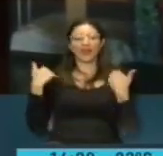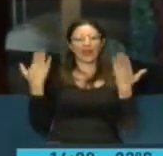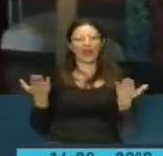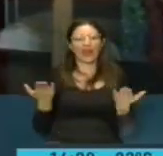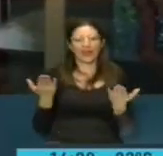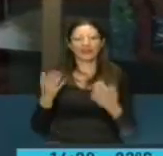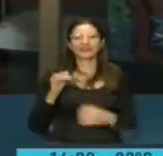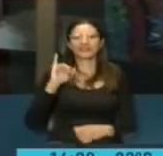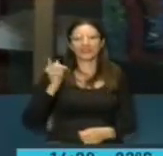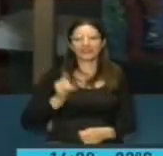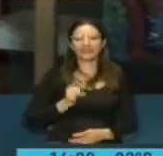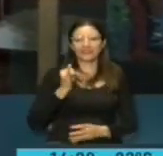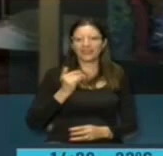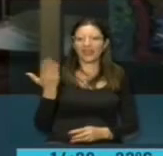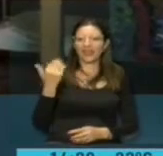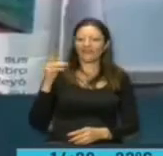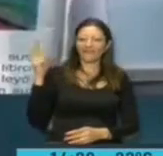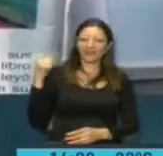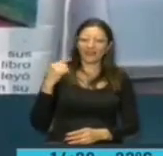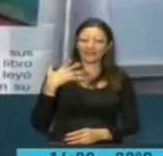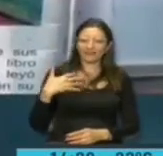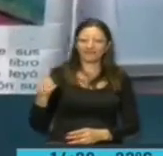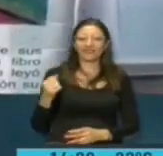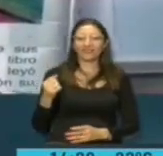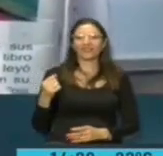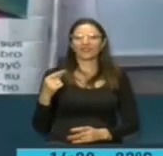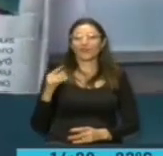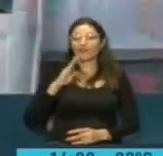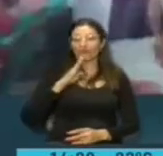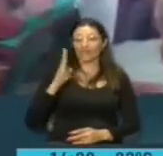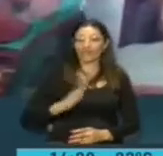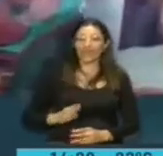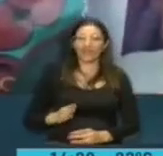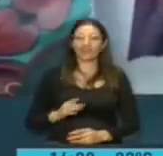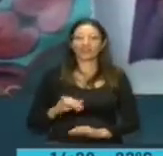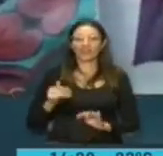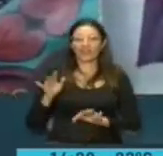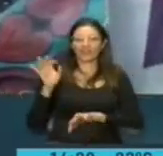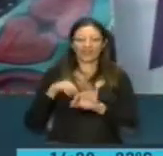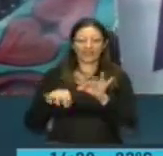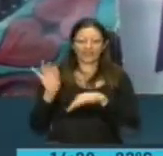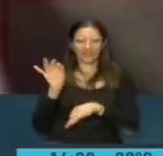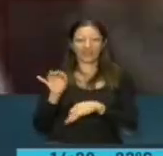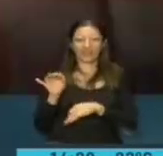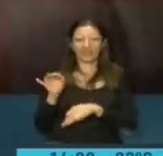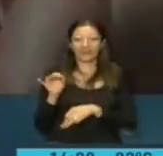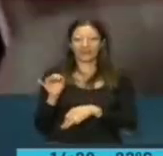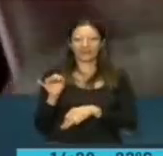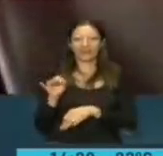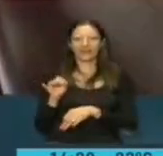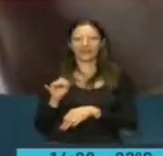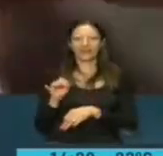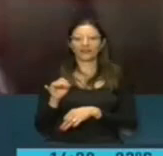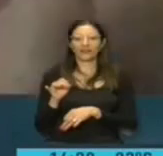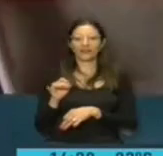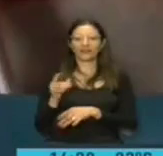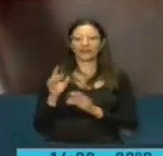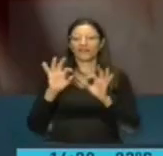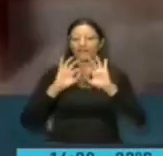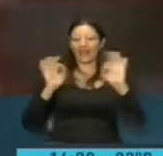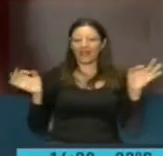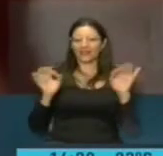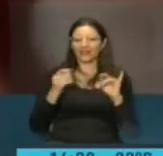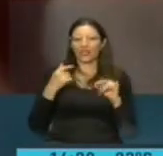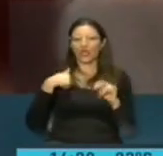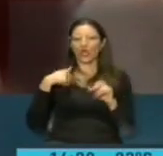Sí, tuve ahora justo también unos brasileros, ese que estaba ahí ya está vendido, ya se va a vivir a un nuevo hogar. Y siempre frases como, hoy